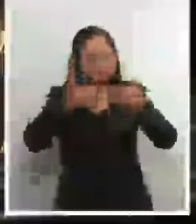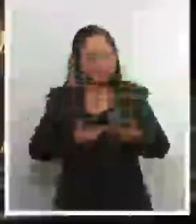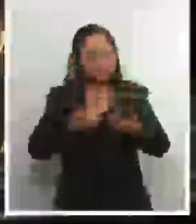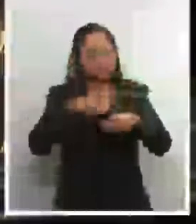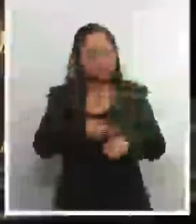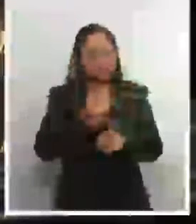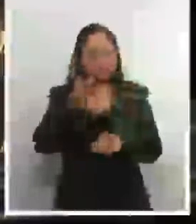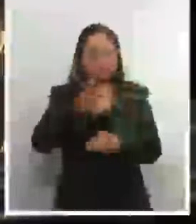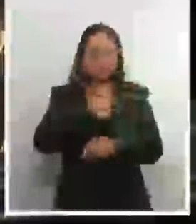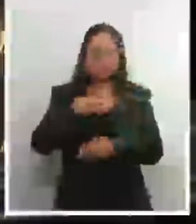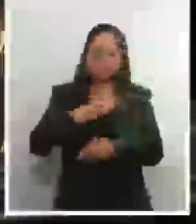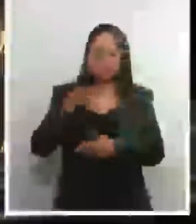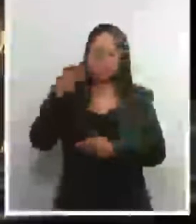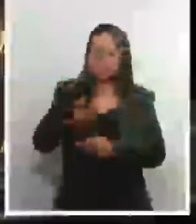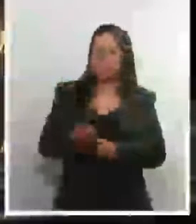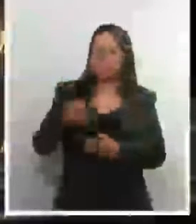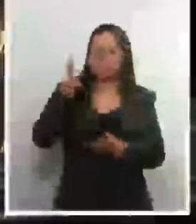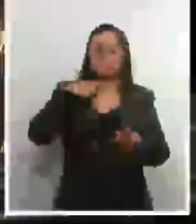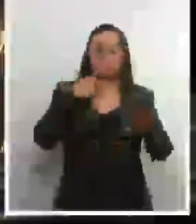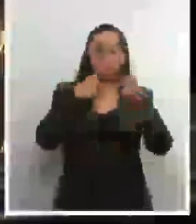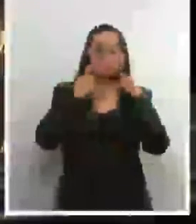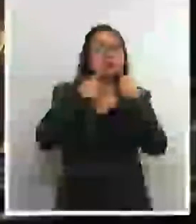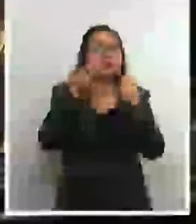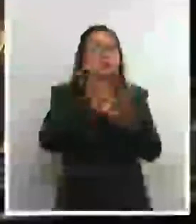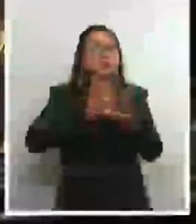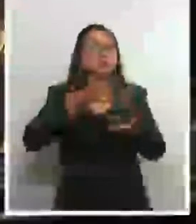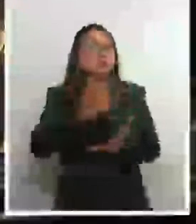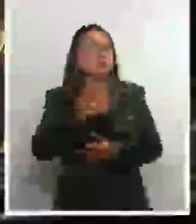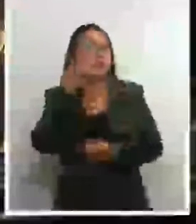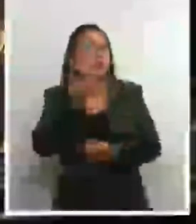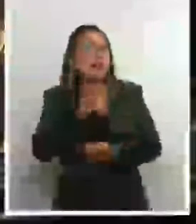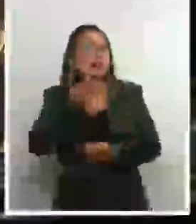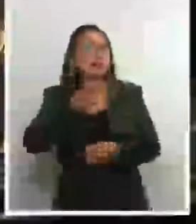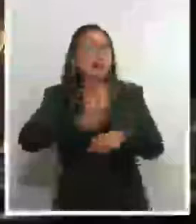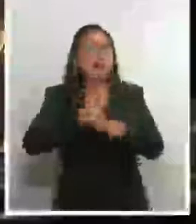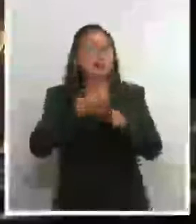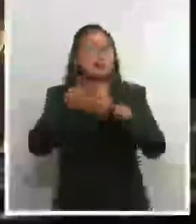menos admitan a que discutamos más